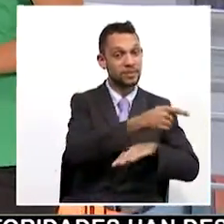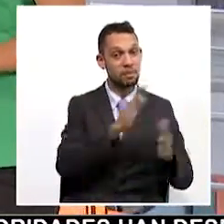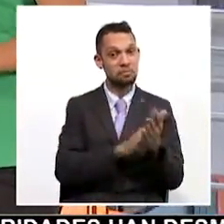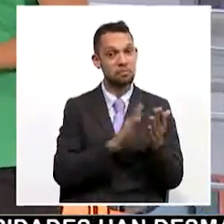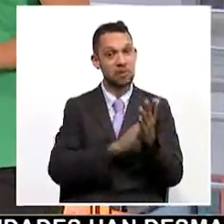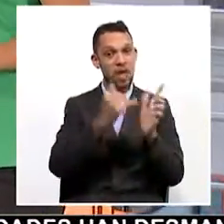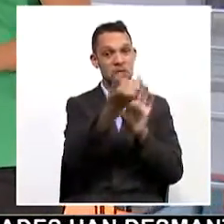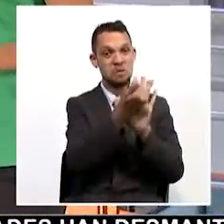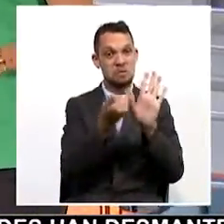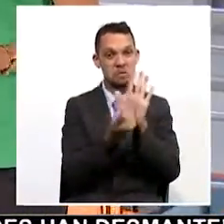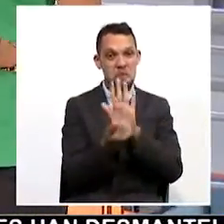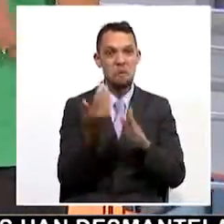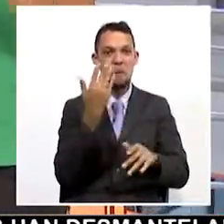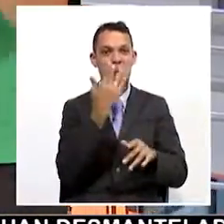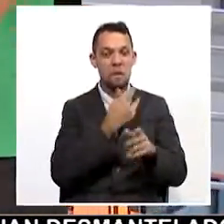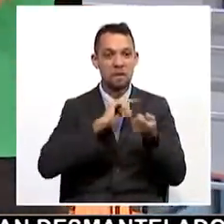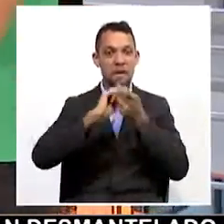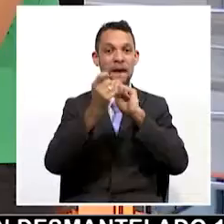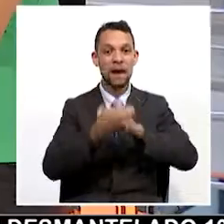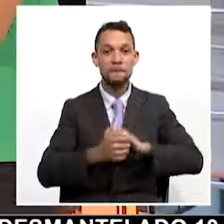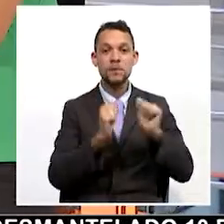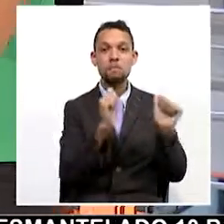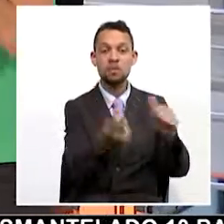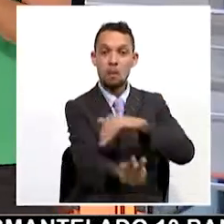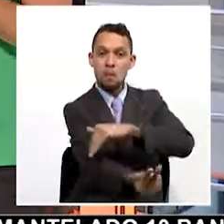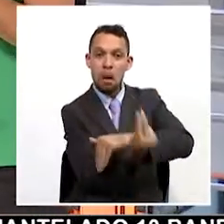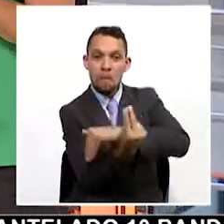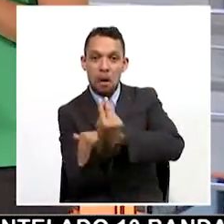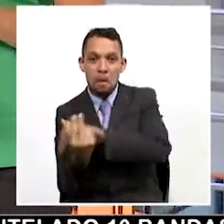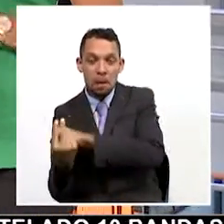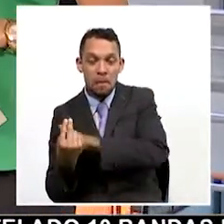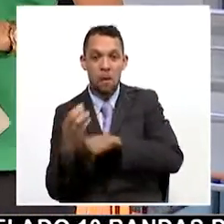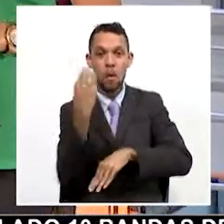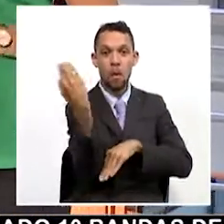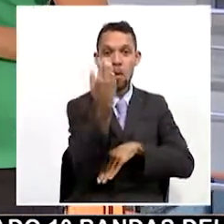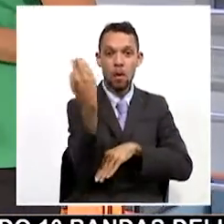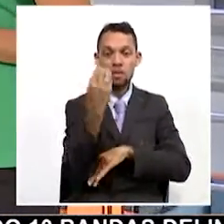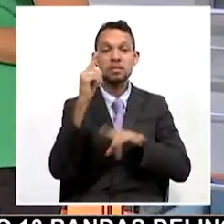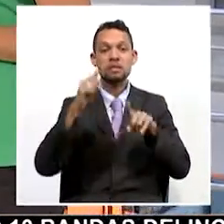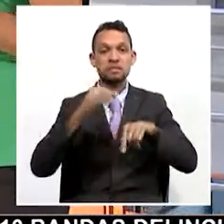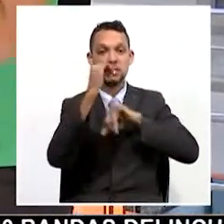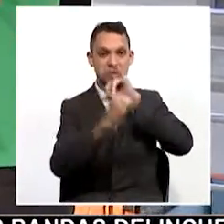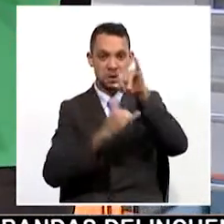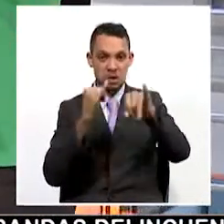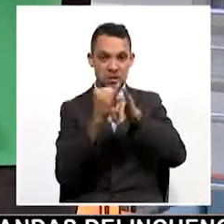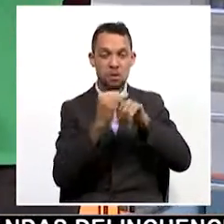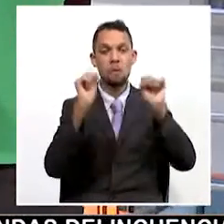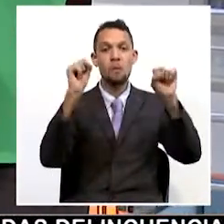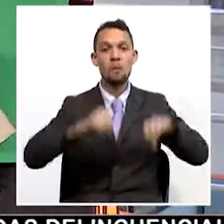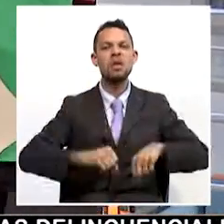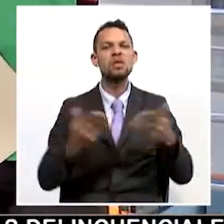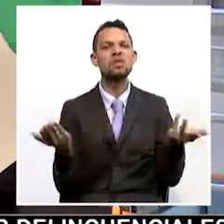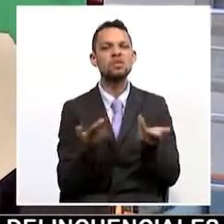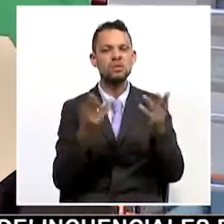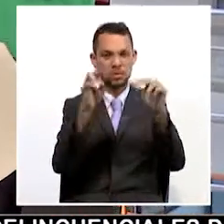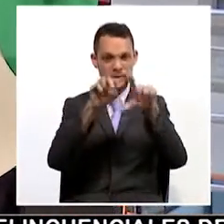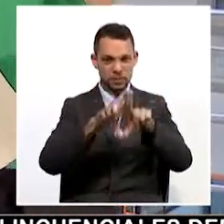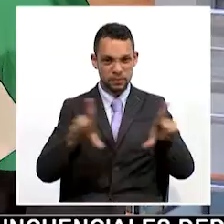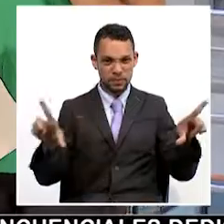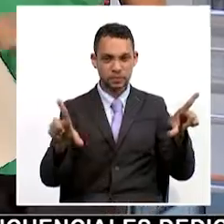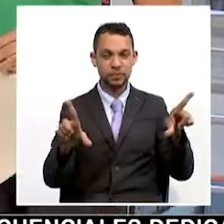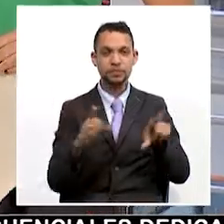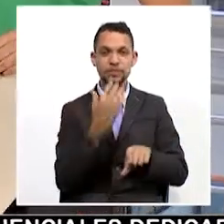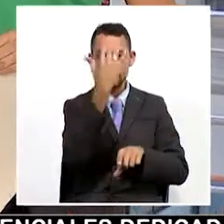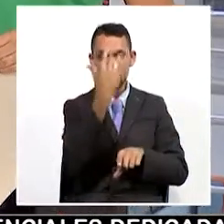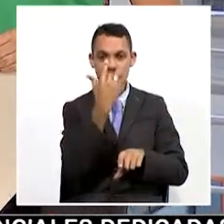la imagen, además porque tenemos muchísimos seguidores, recordémoslo, no solo en Colombia, sino también fuera del país. Y usted puede seguirnos a través de nuestras redes sociales,